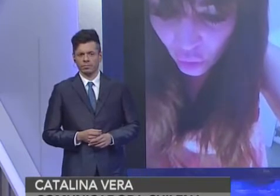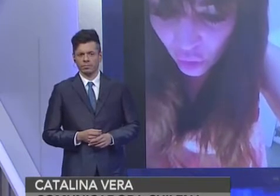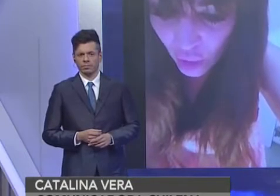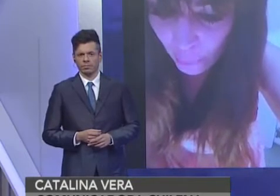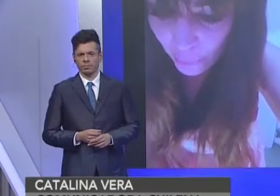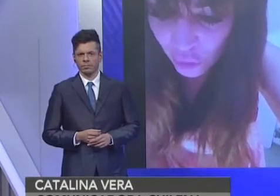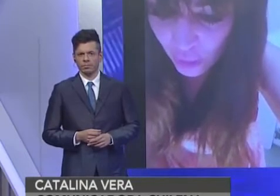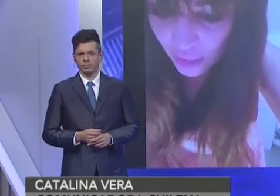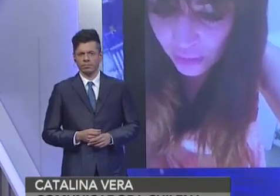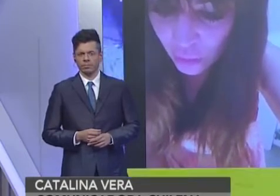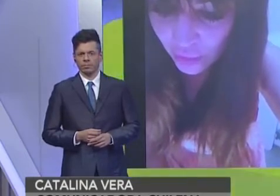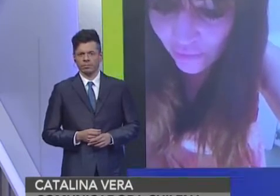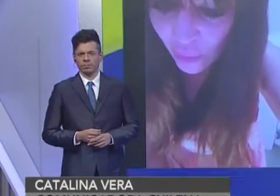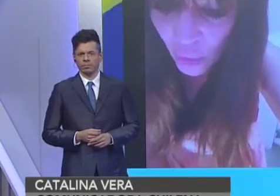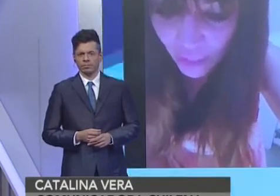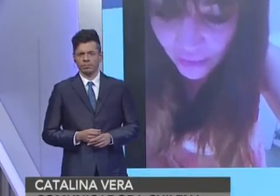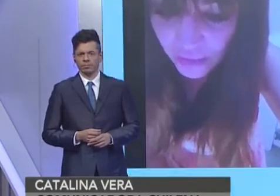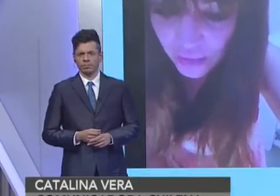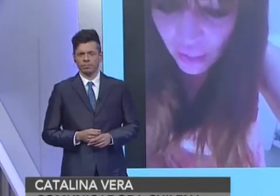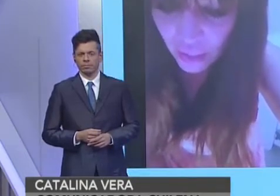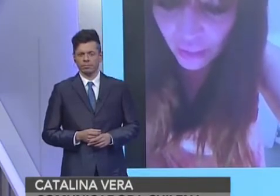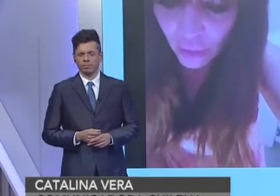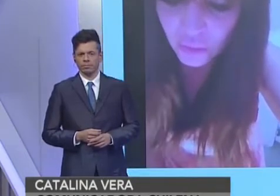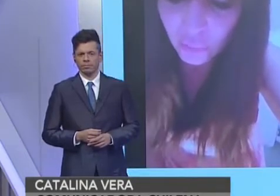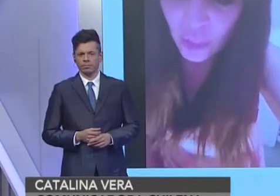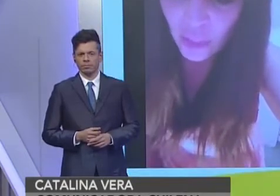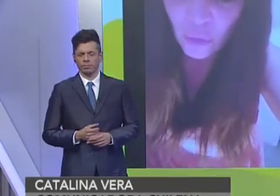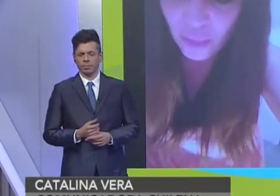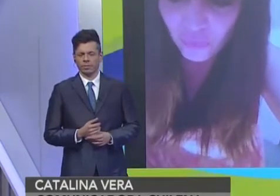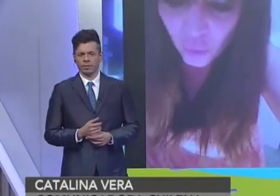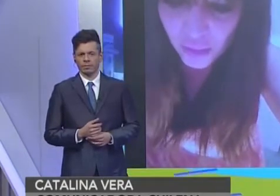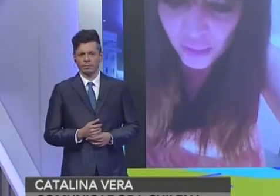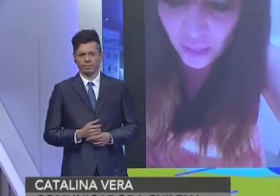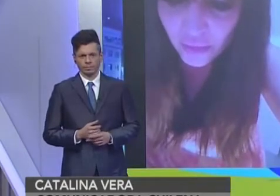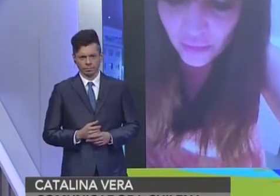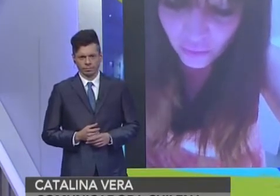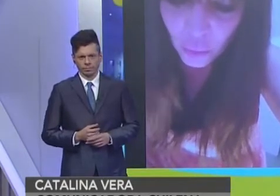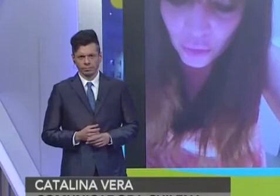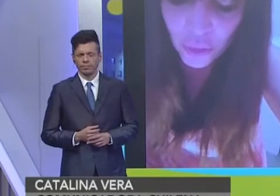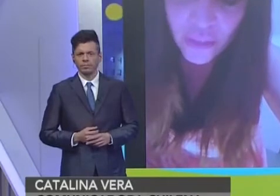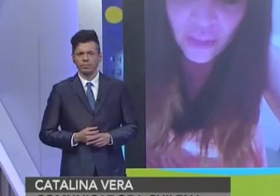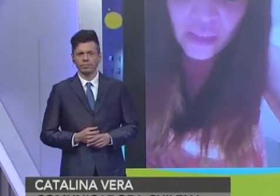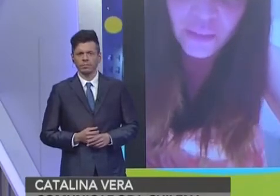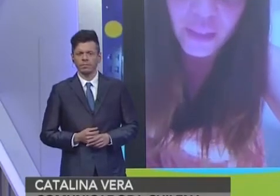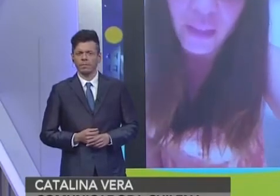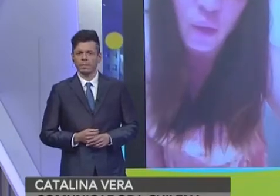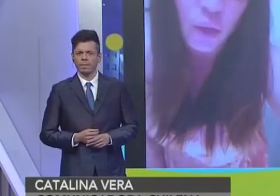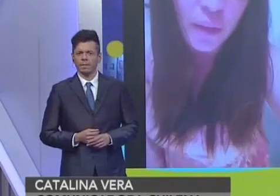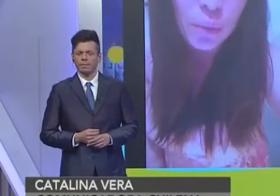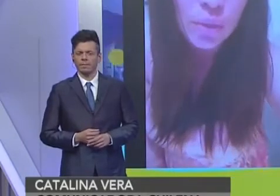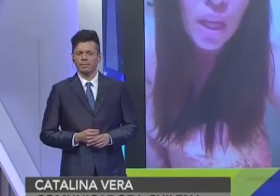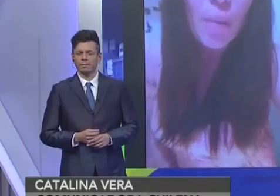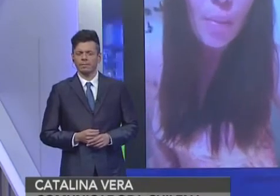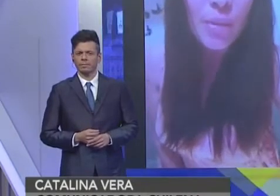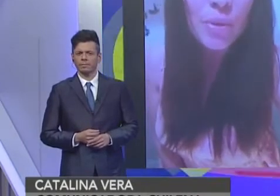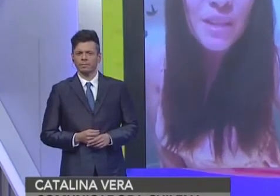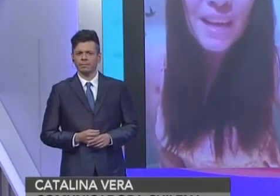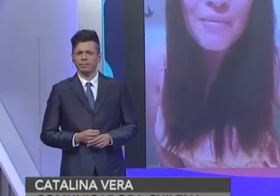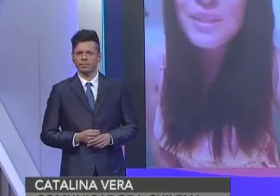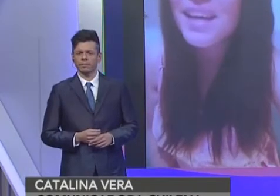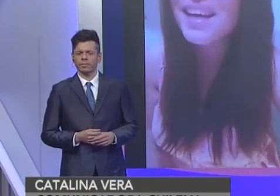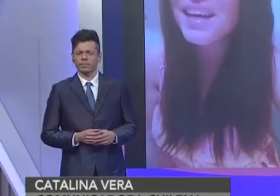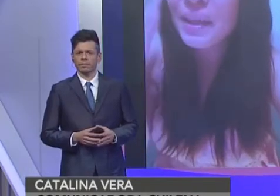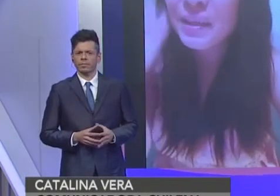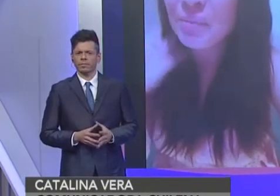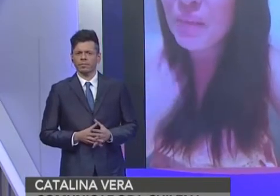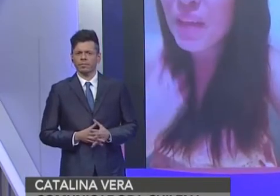3.219.785 personas total vacunadas en contra, por ejemplo, de la influenza y de la vacunación ahora de coronavirus, pero